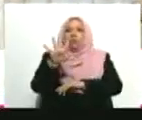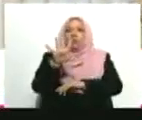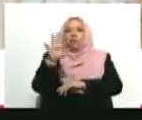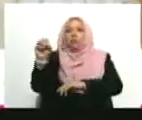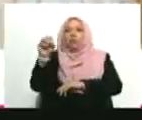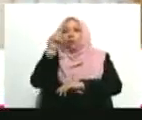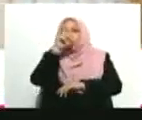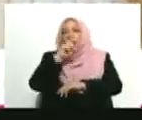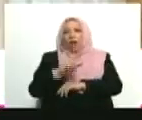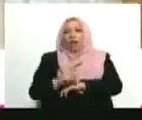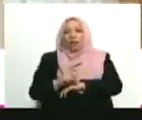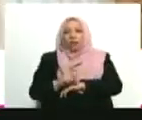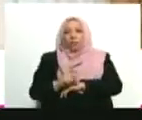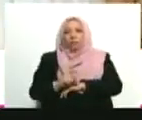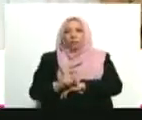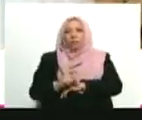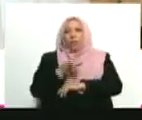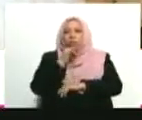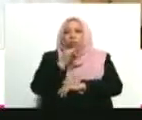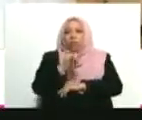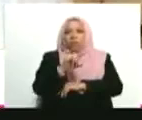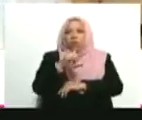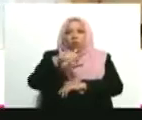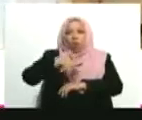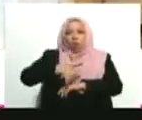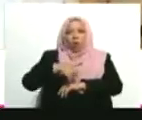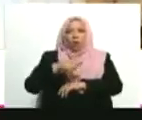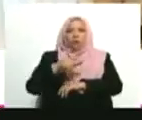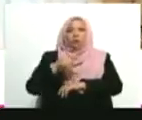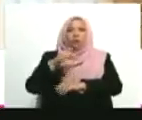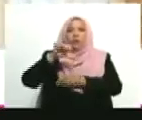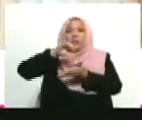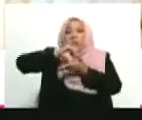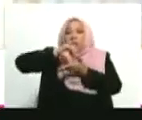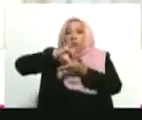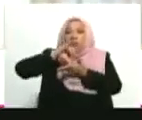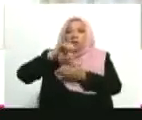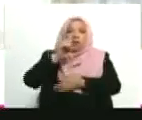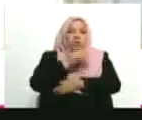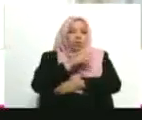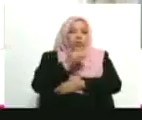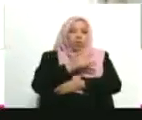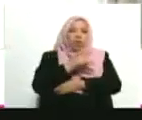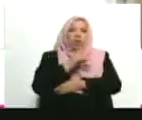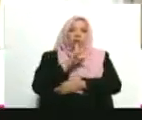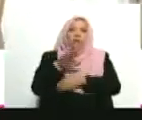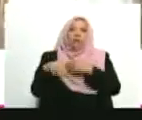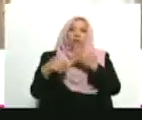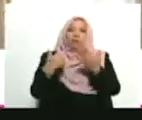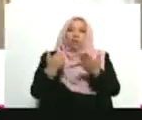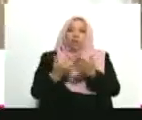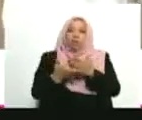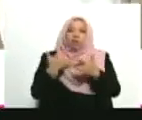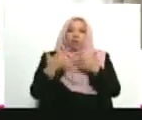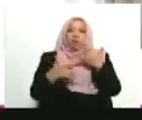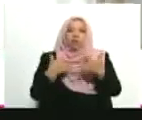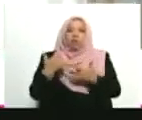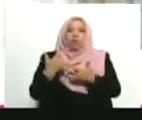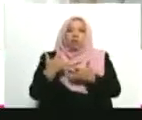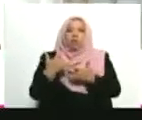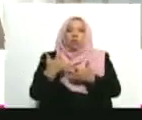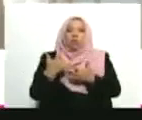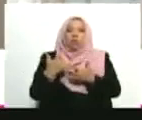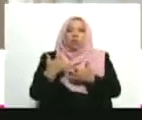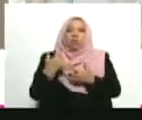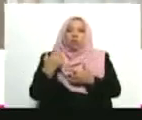50 años. La información que se ha generado el día de hoy en Santiago de Chile, en Chile, ha sido precisamente un acto de alto nivel que ha